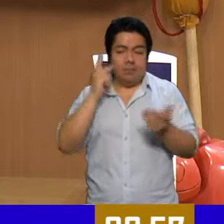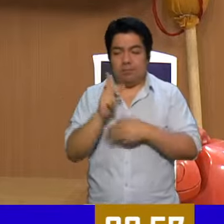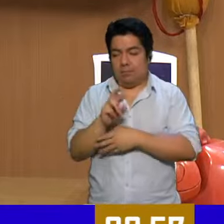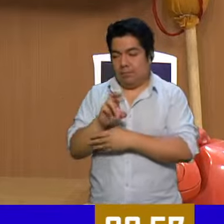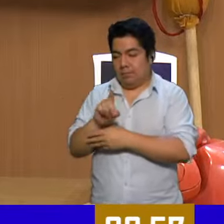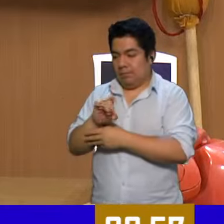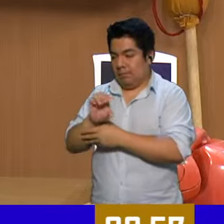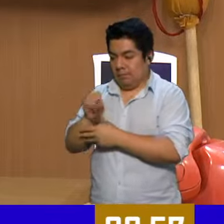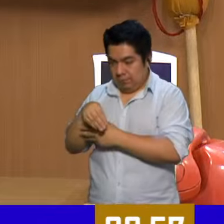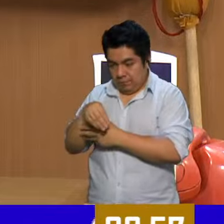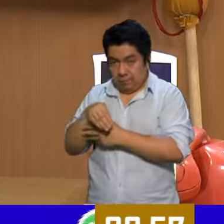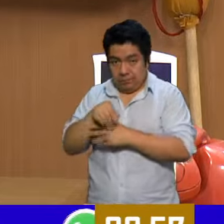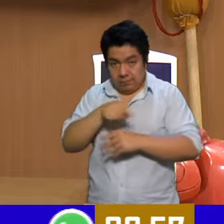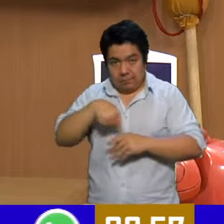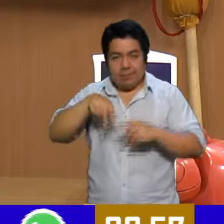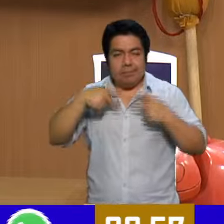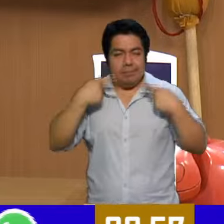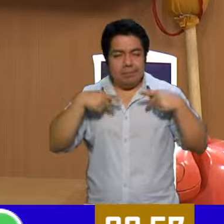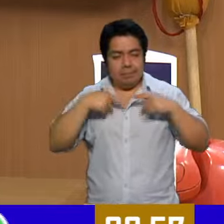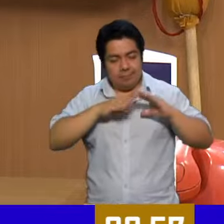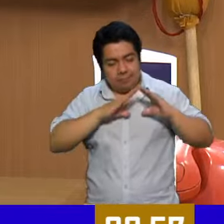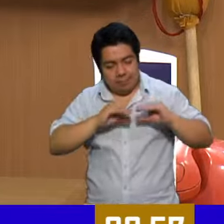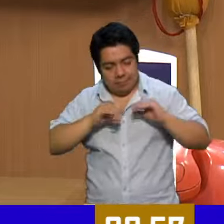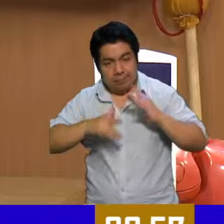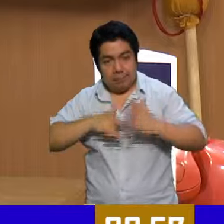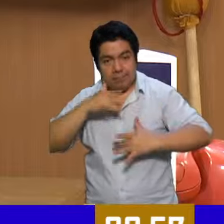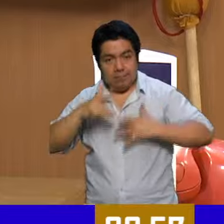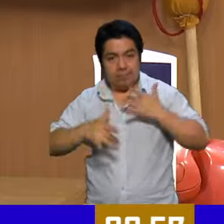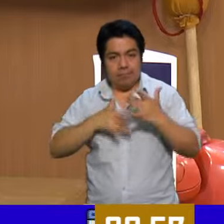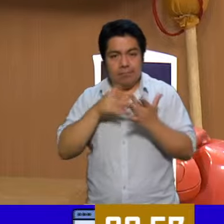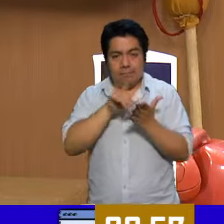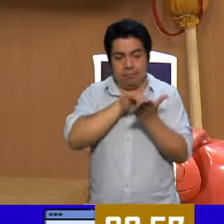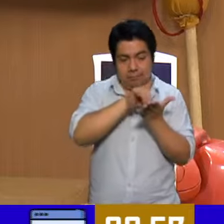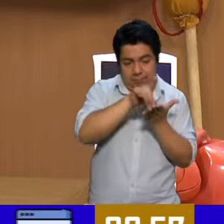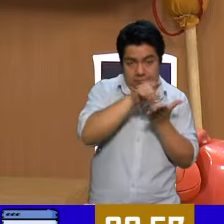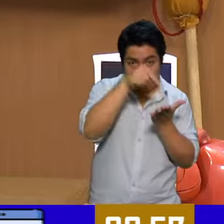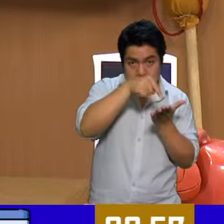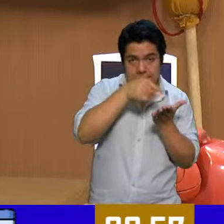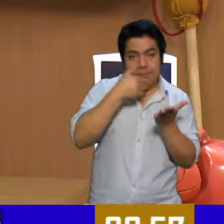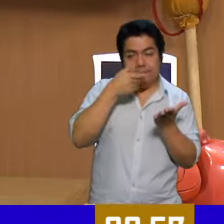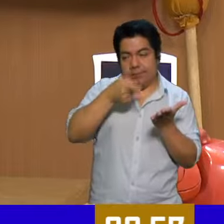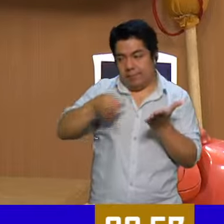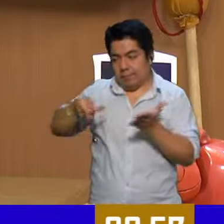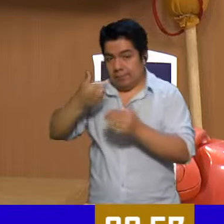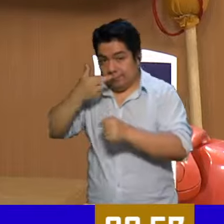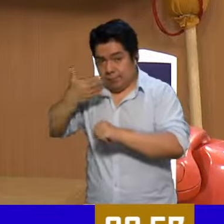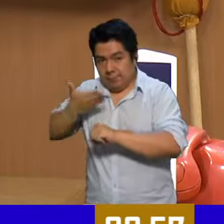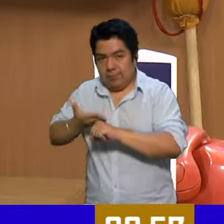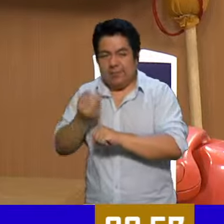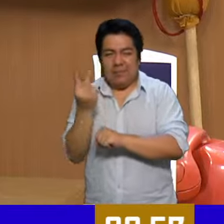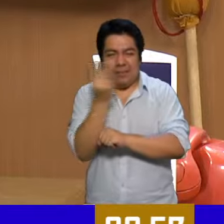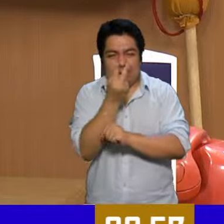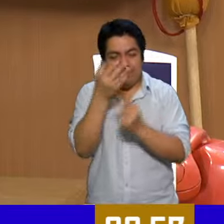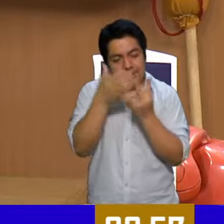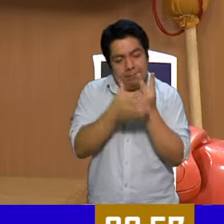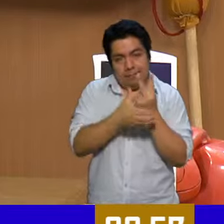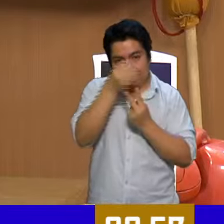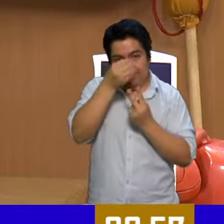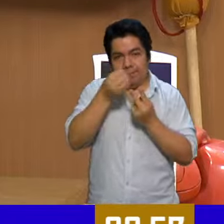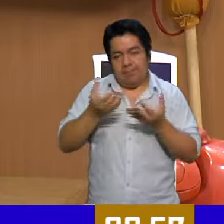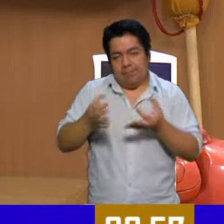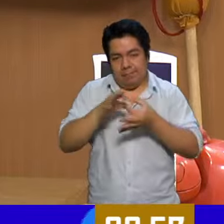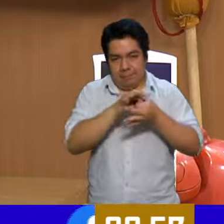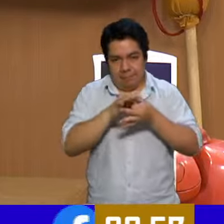través de esta educación y concientización, por un lado los derechos, pero también obligaciones, es cómo se genera una